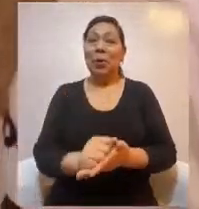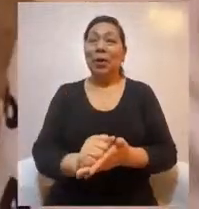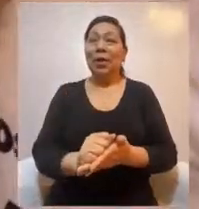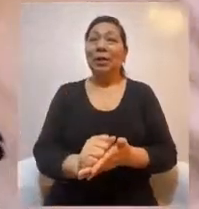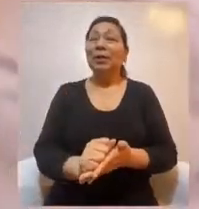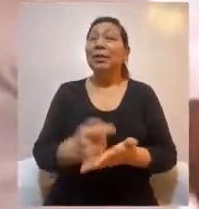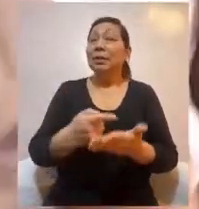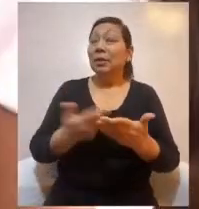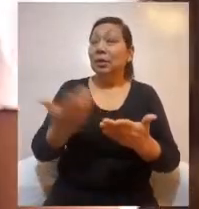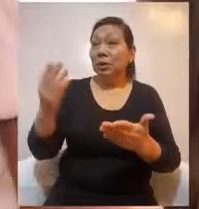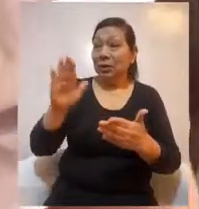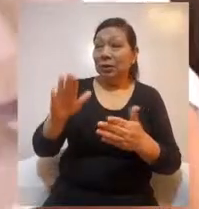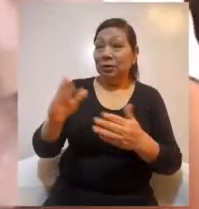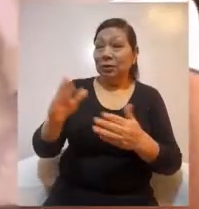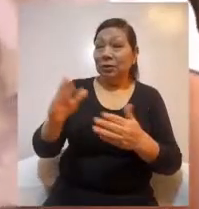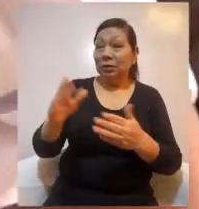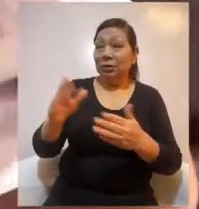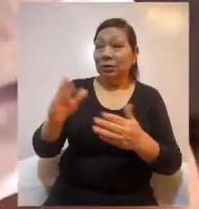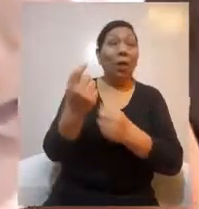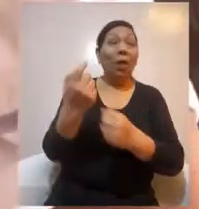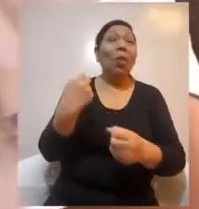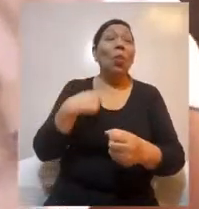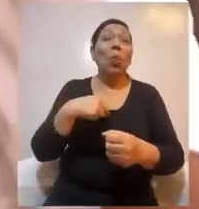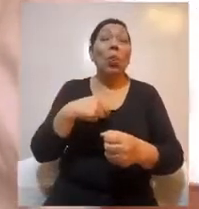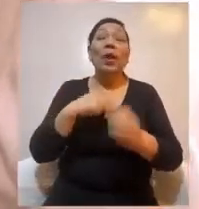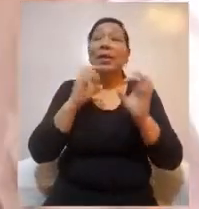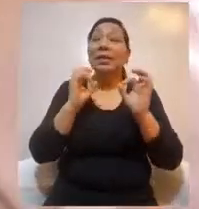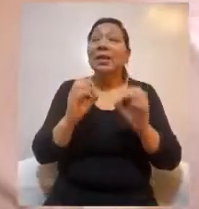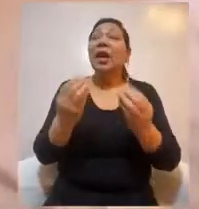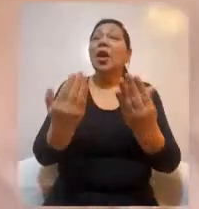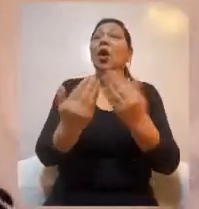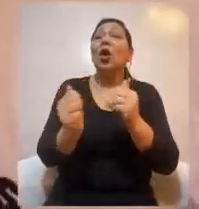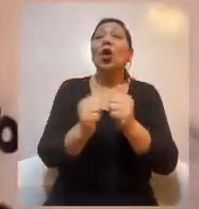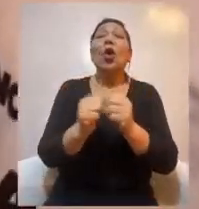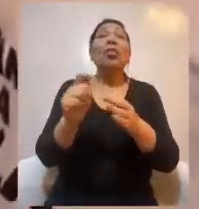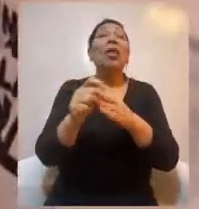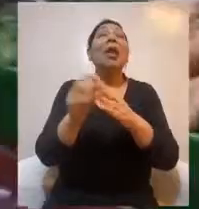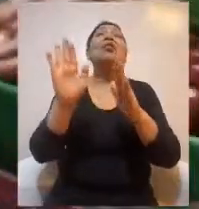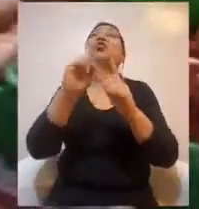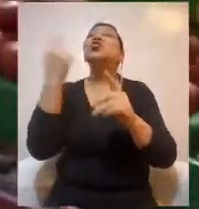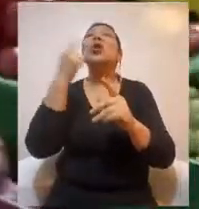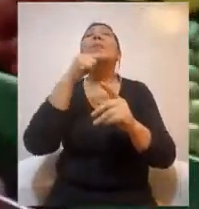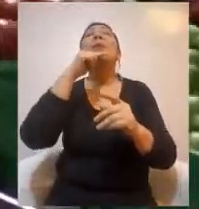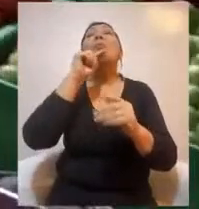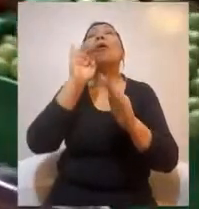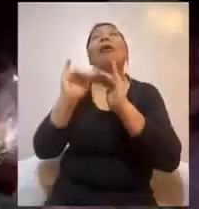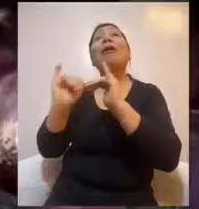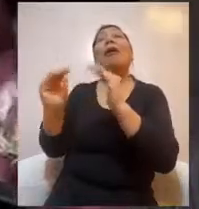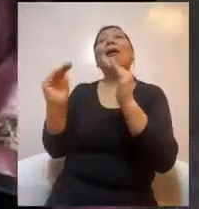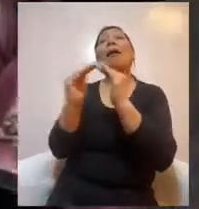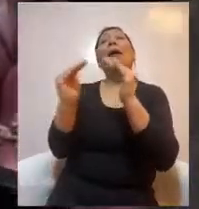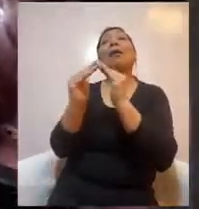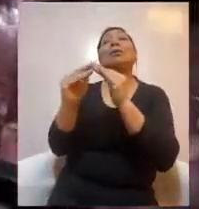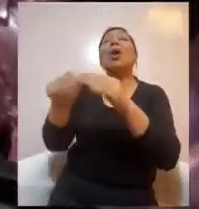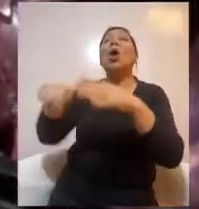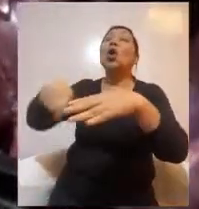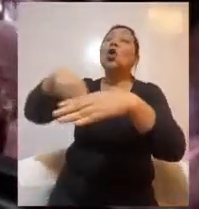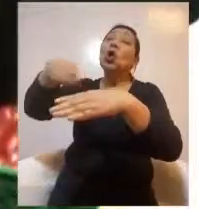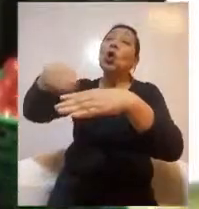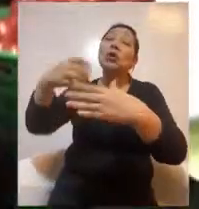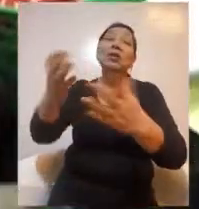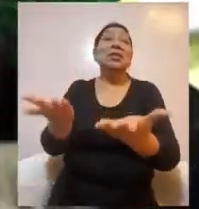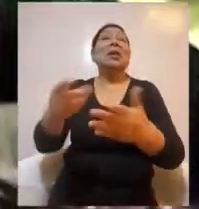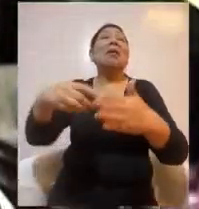A quienes desde pequeñas se nos enseñan que la labor nuestra está relacionada con tareas domésticas, cuando realmente estas labores pueden